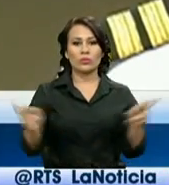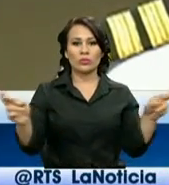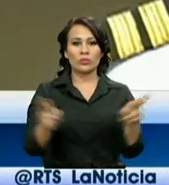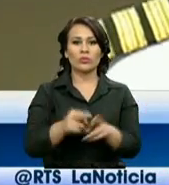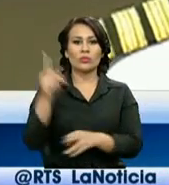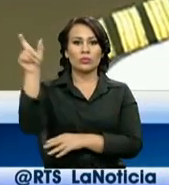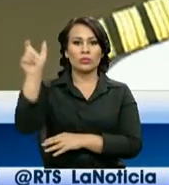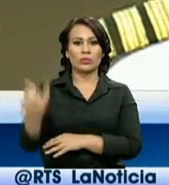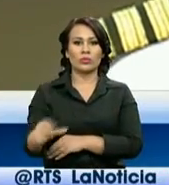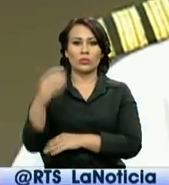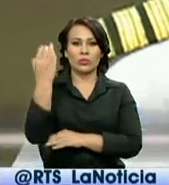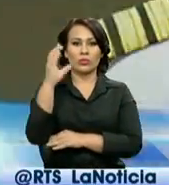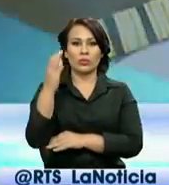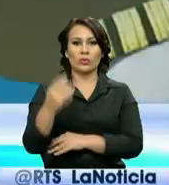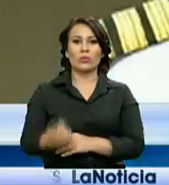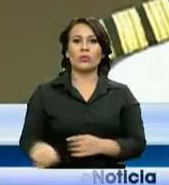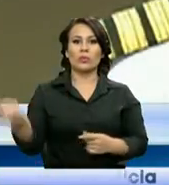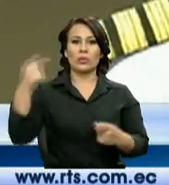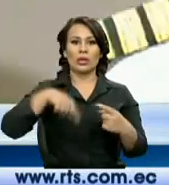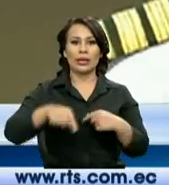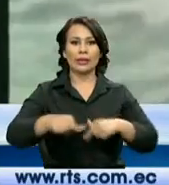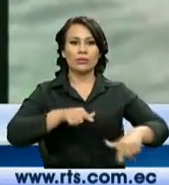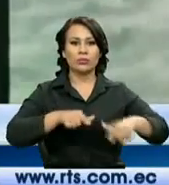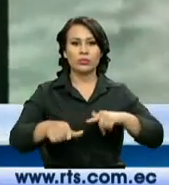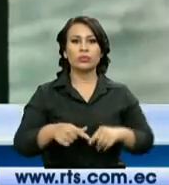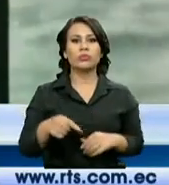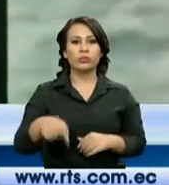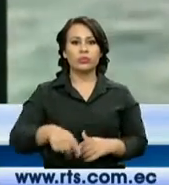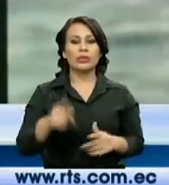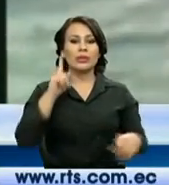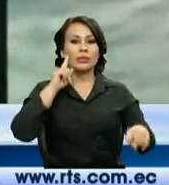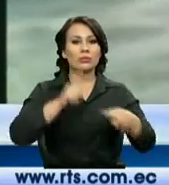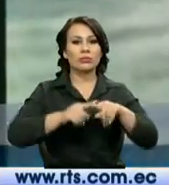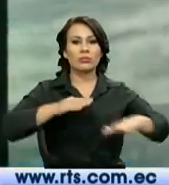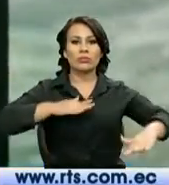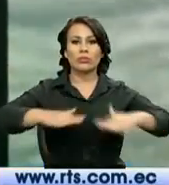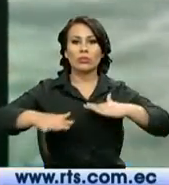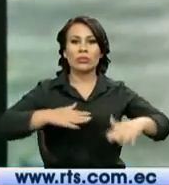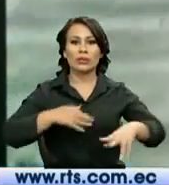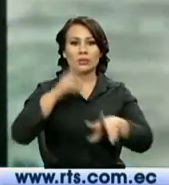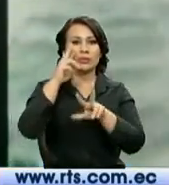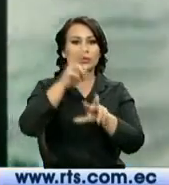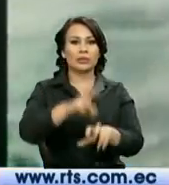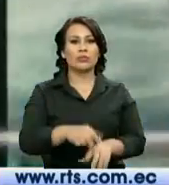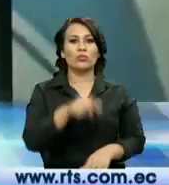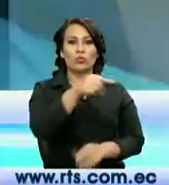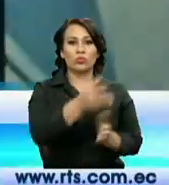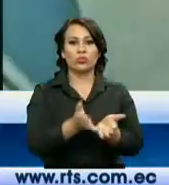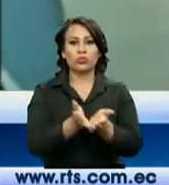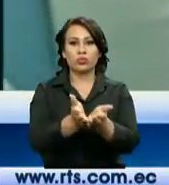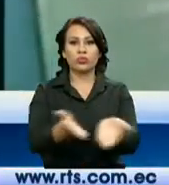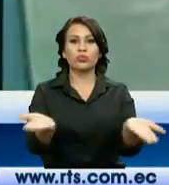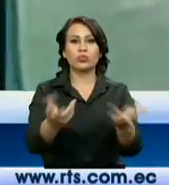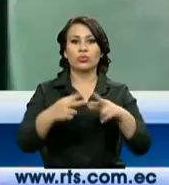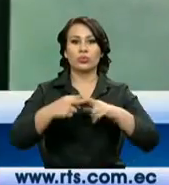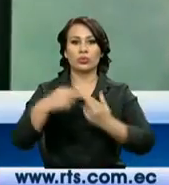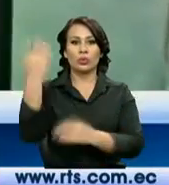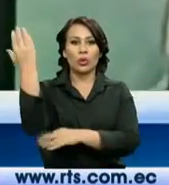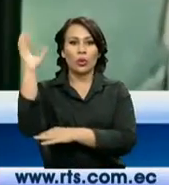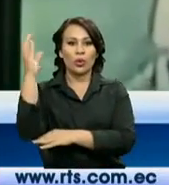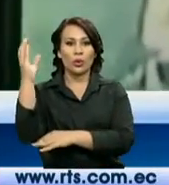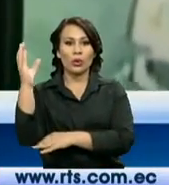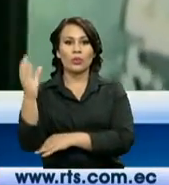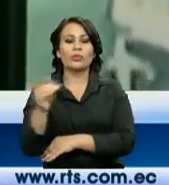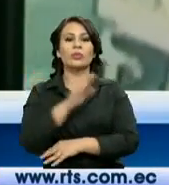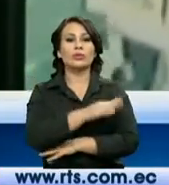colombianos. Se encuentran a bordo de las unidades guardacostas. De acuerdo con las investigaciones, el transporte habría partido desde Colombia y